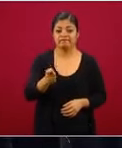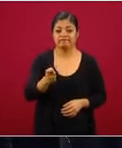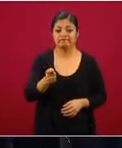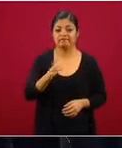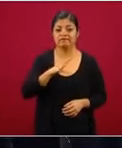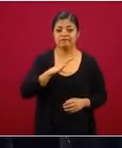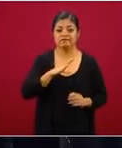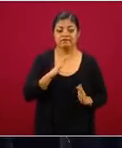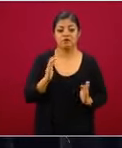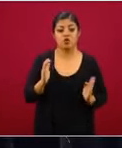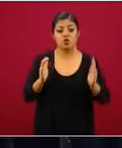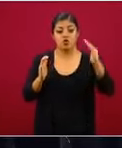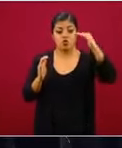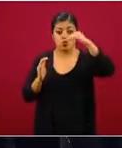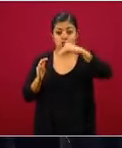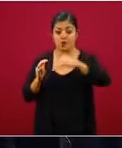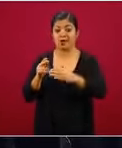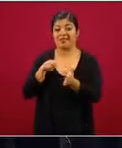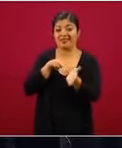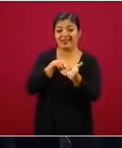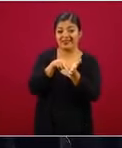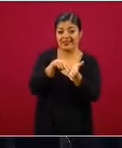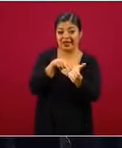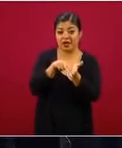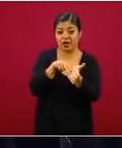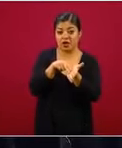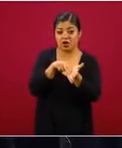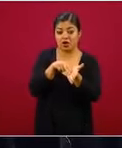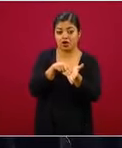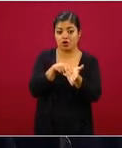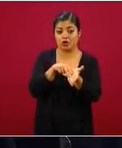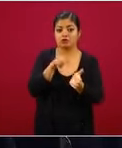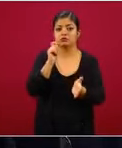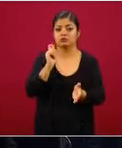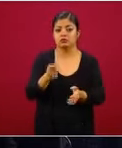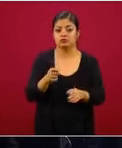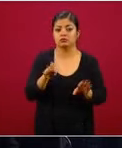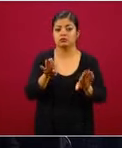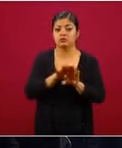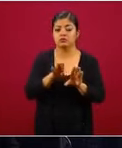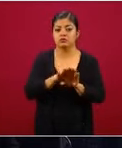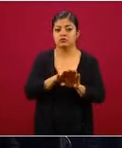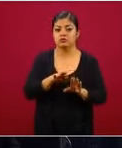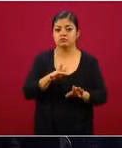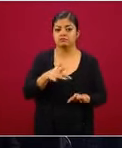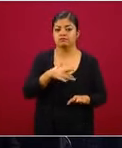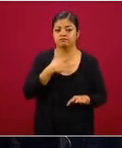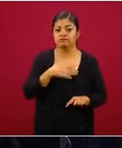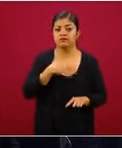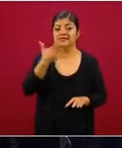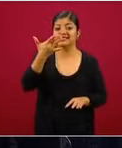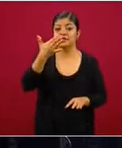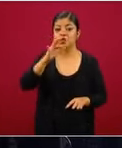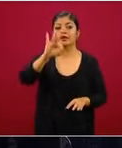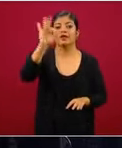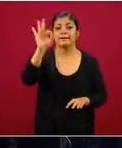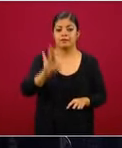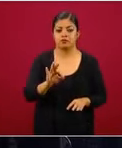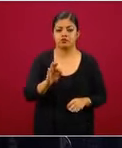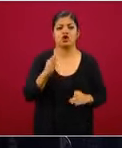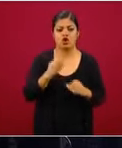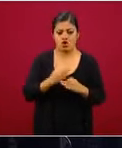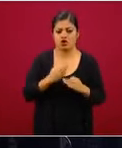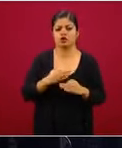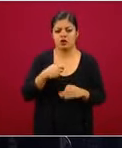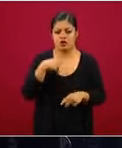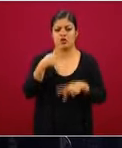la curva de color negro sólido, la proyección o predicción al 50%, ahorita explico